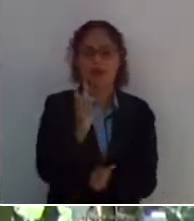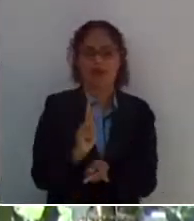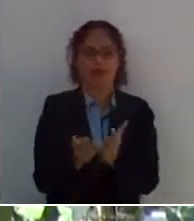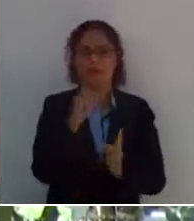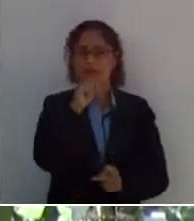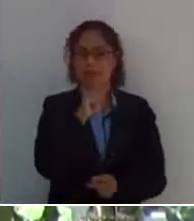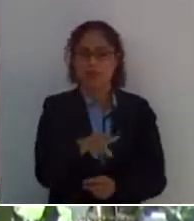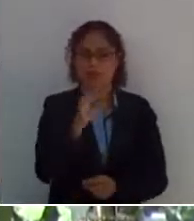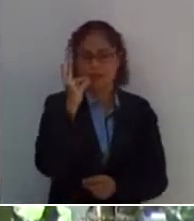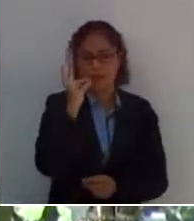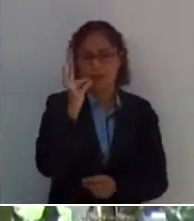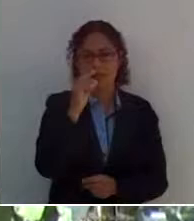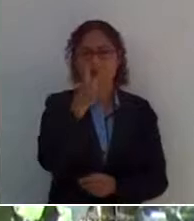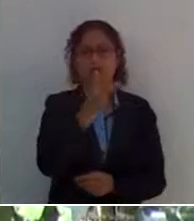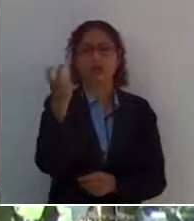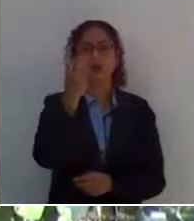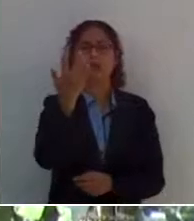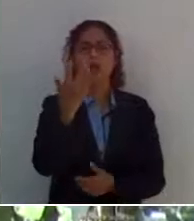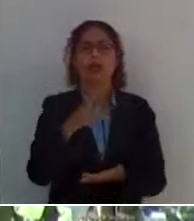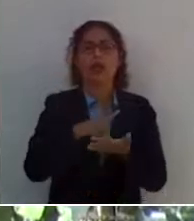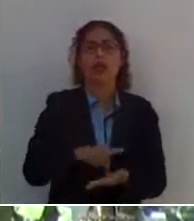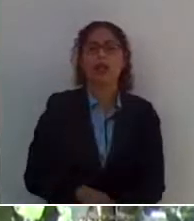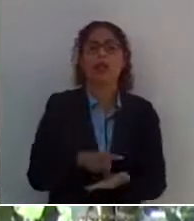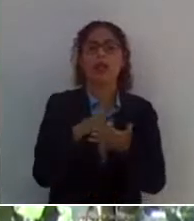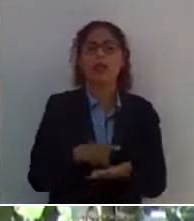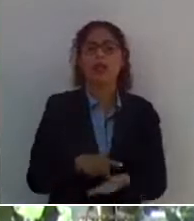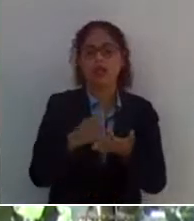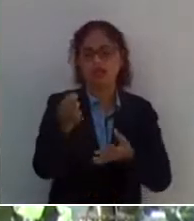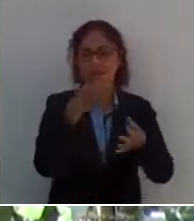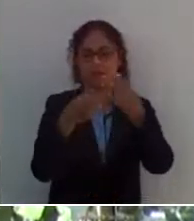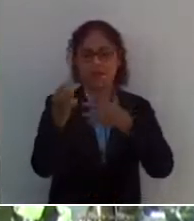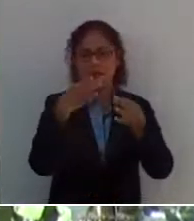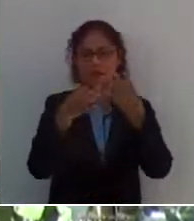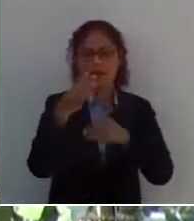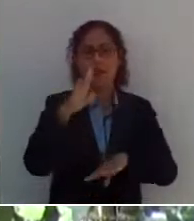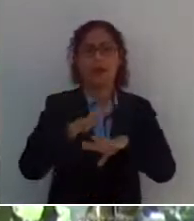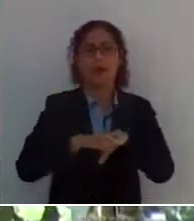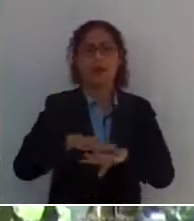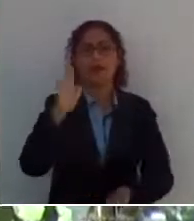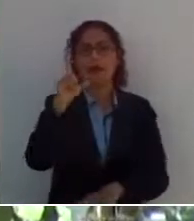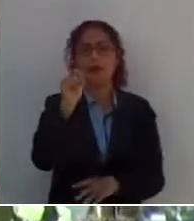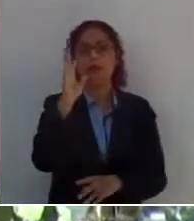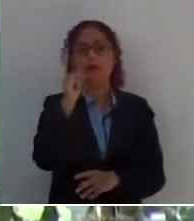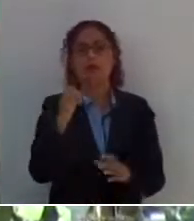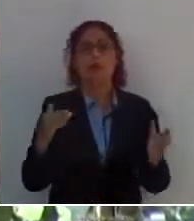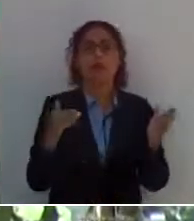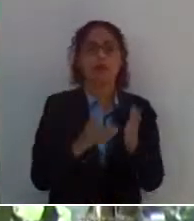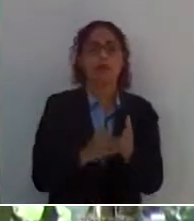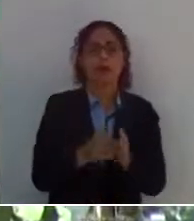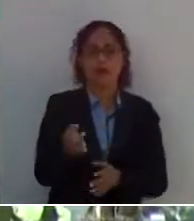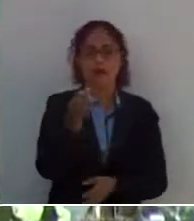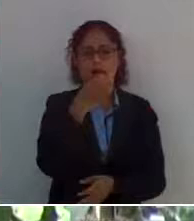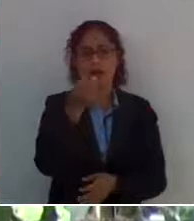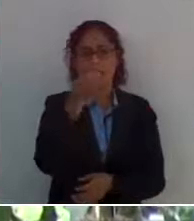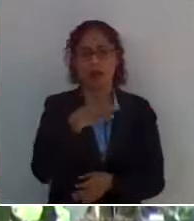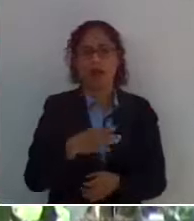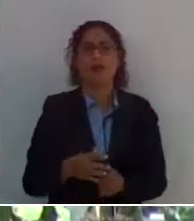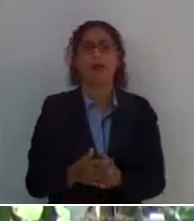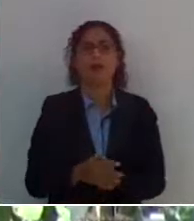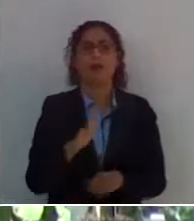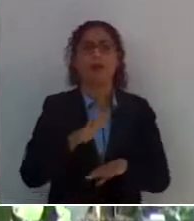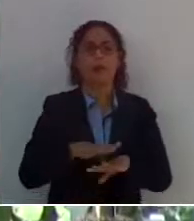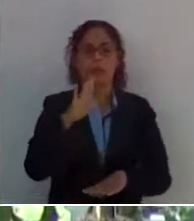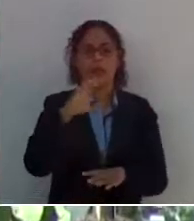narcótico, 250 kilogramos de metanfetamina y más de 29.000 dosis de cristal que se retiraron